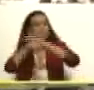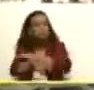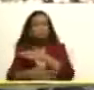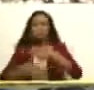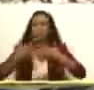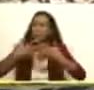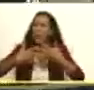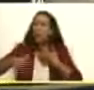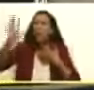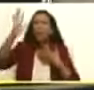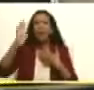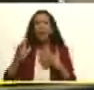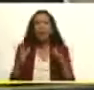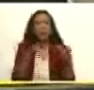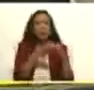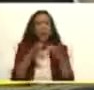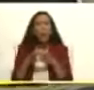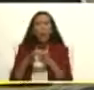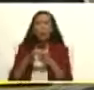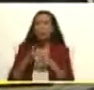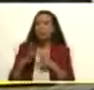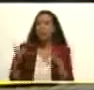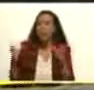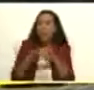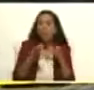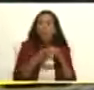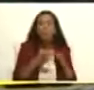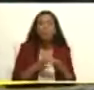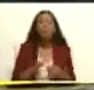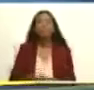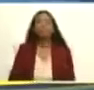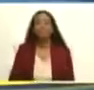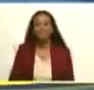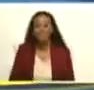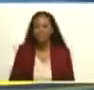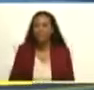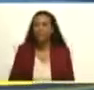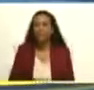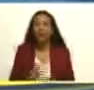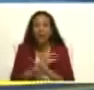las diferencias partidistas, ideológicas, grupales.